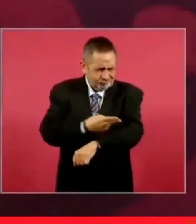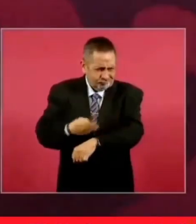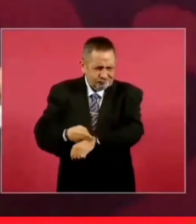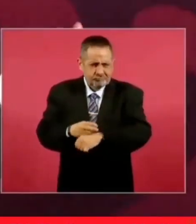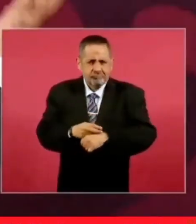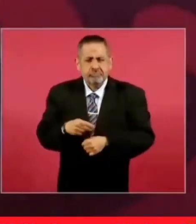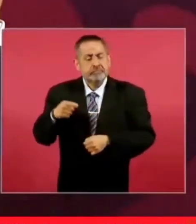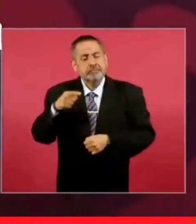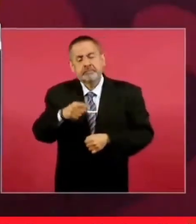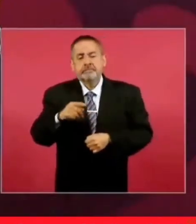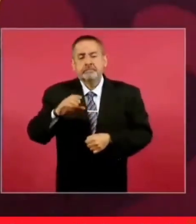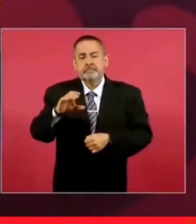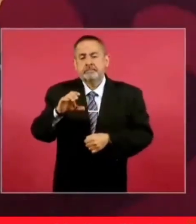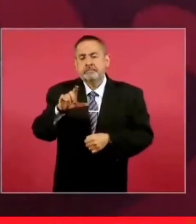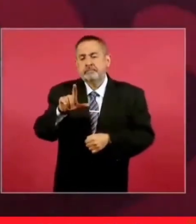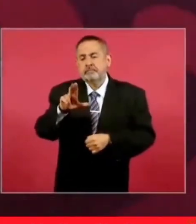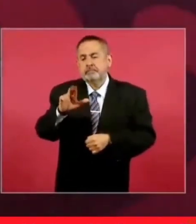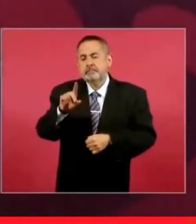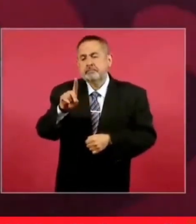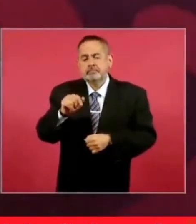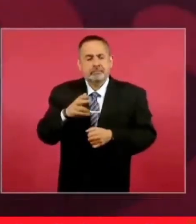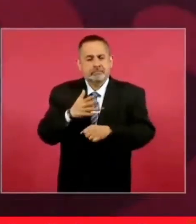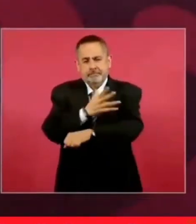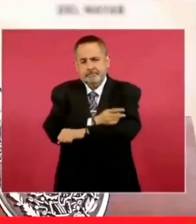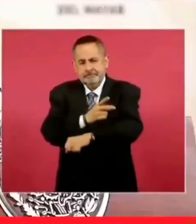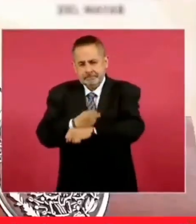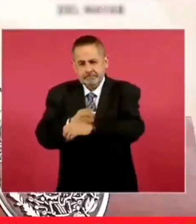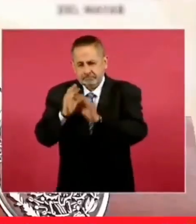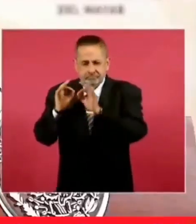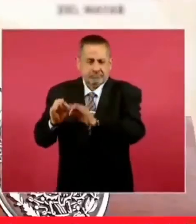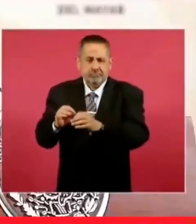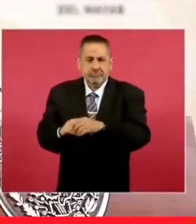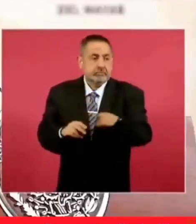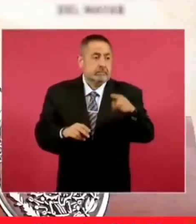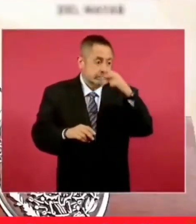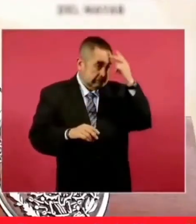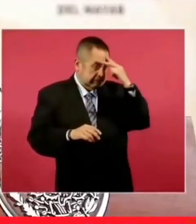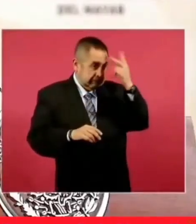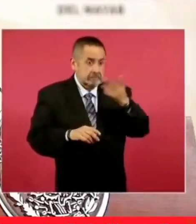de Claudia Sheinbaum, porque no se vaya a malinterpretar.